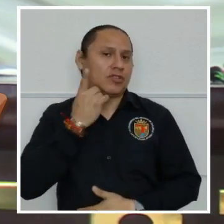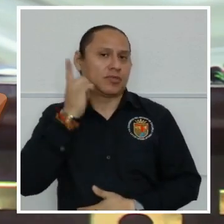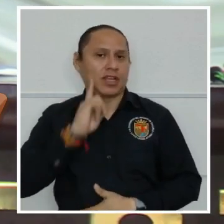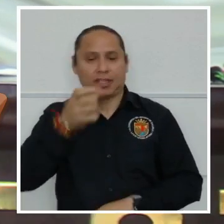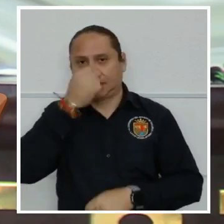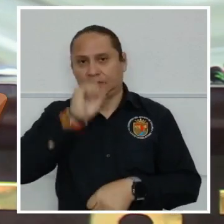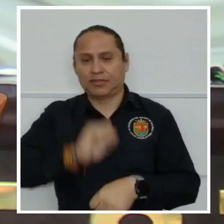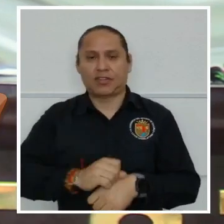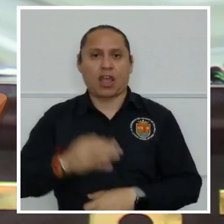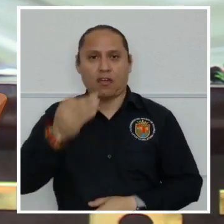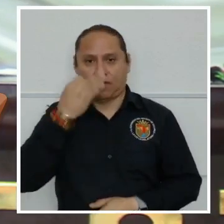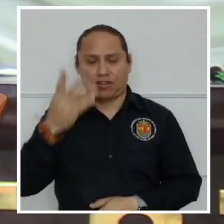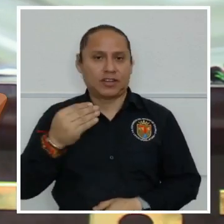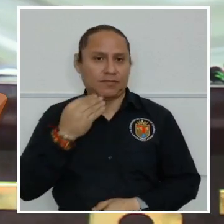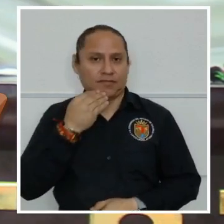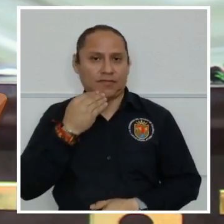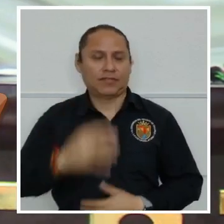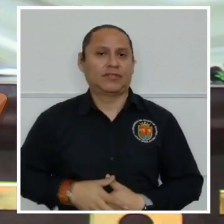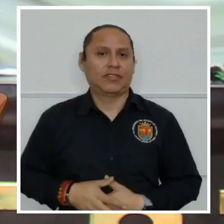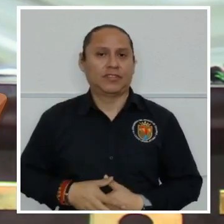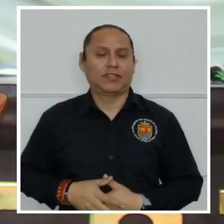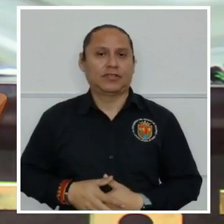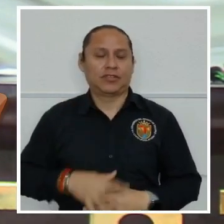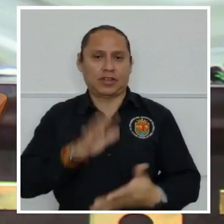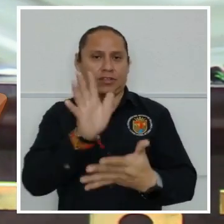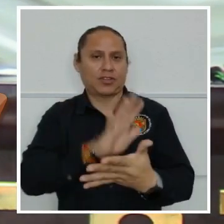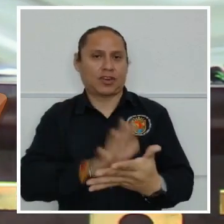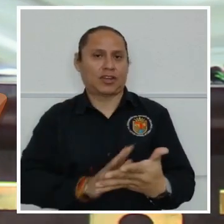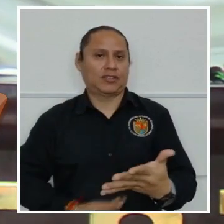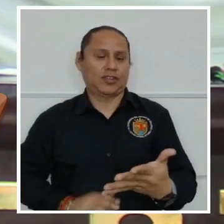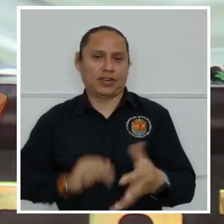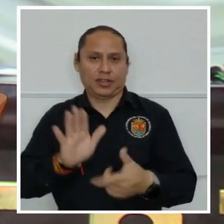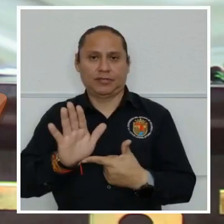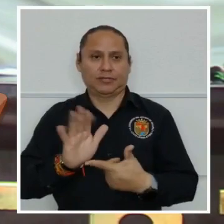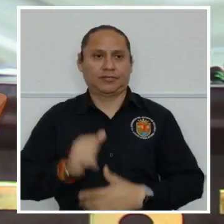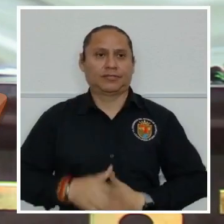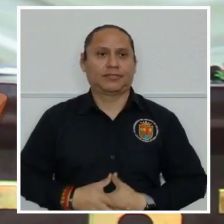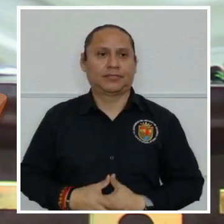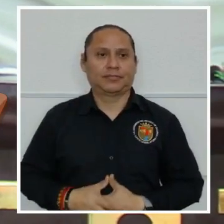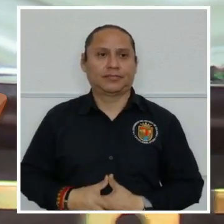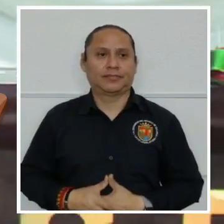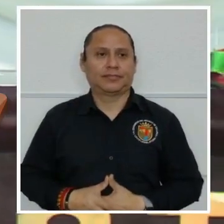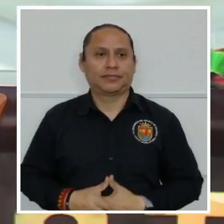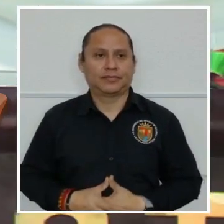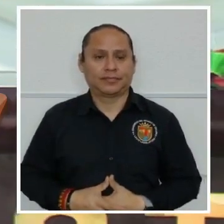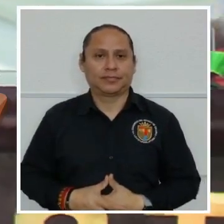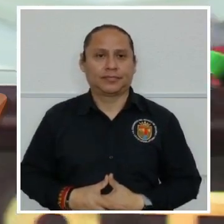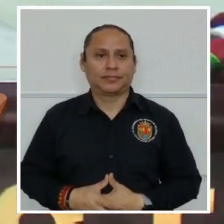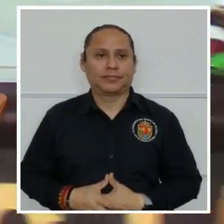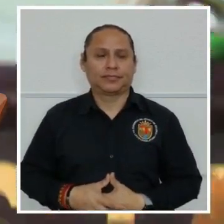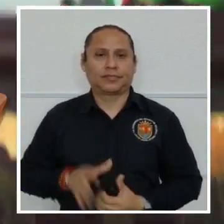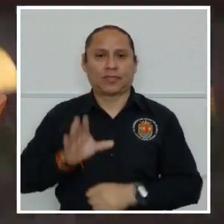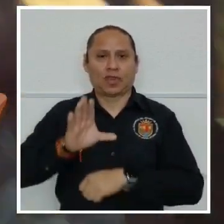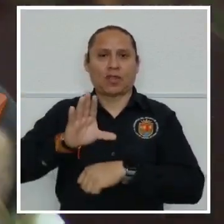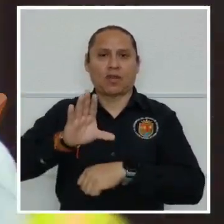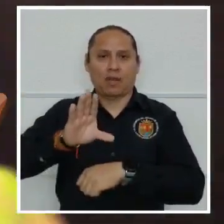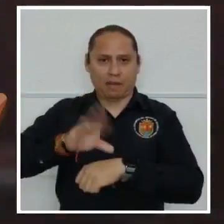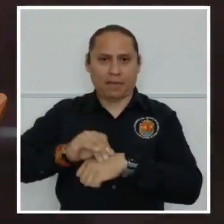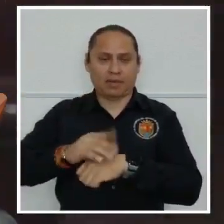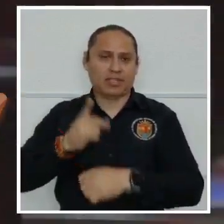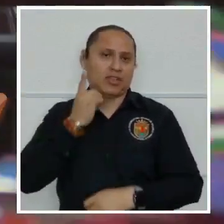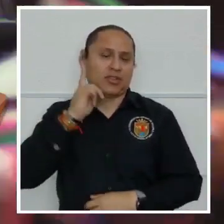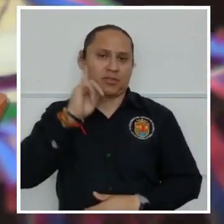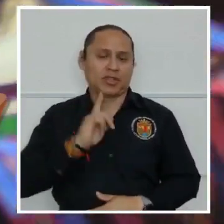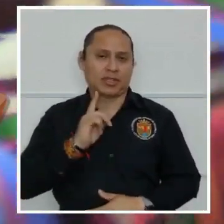diputada secretaria Flor de María Esponda Torres dé lectura al documento de cuenta. Con su permiso,